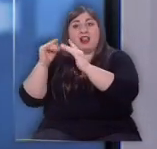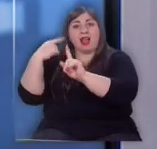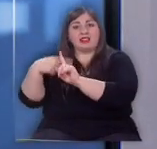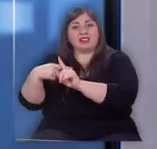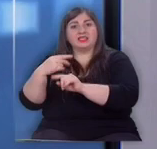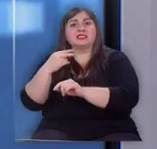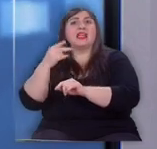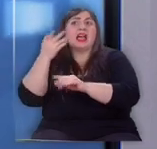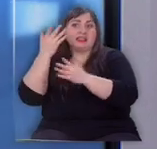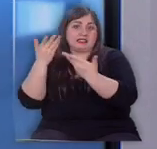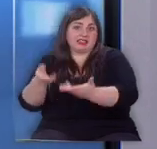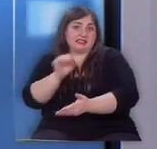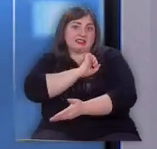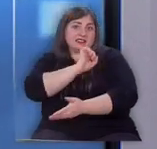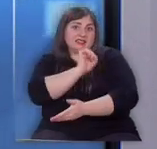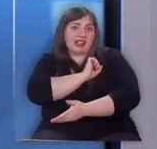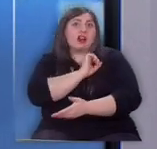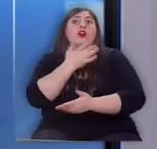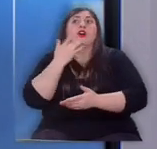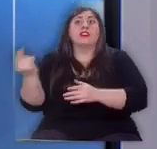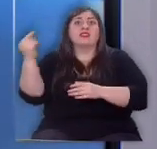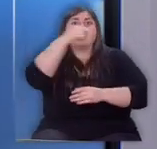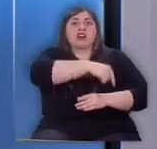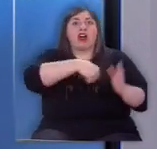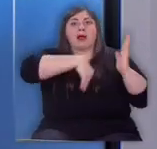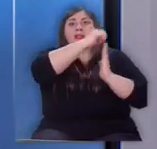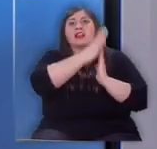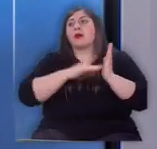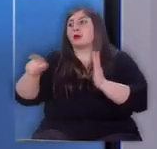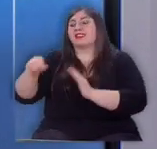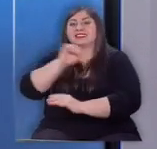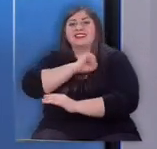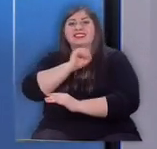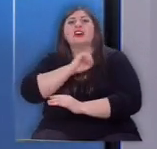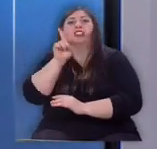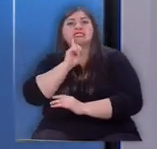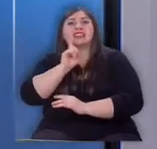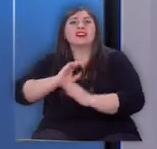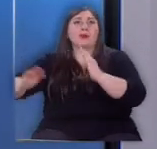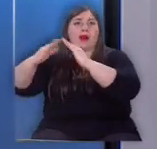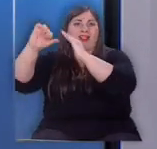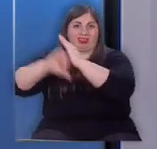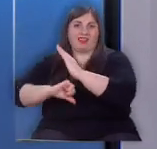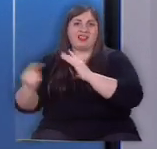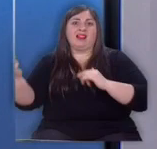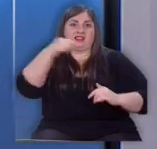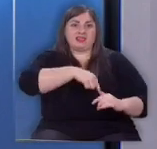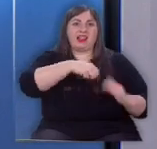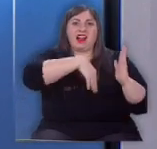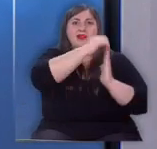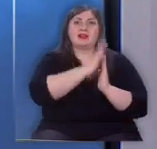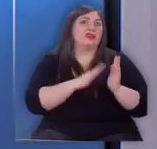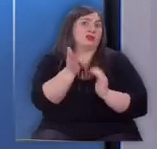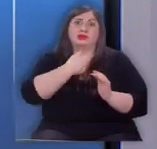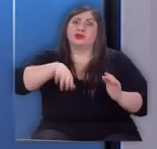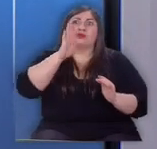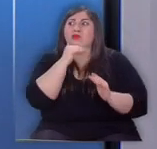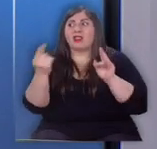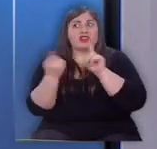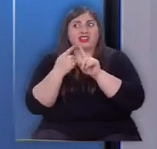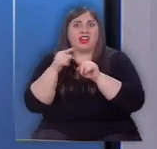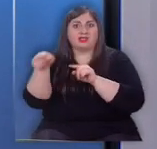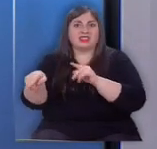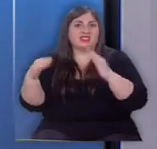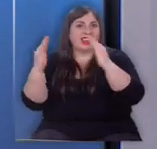de La Pintana porque tenían cuarentena total en Santiago, y es así que llega a la comuna de La Pintana. Nosotros no tenemos contacto con esta